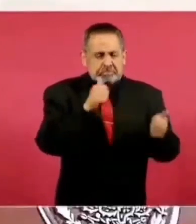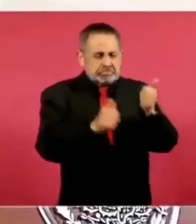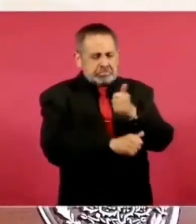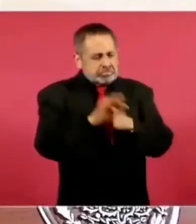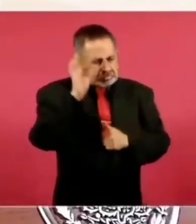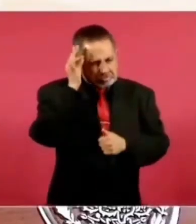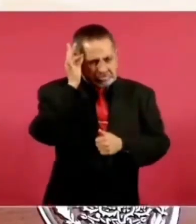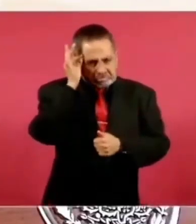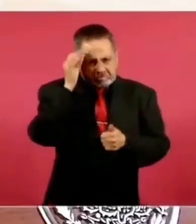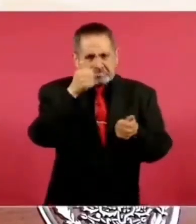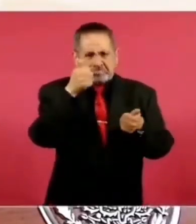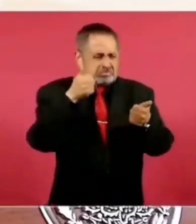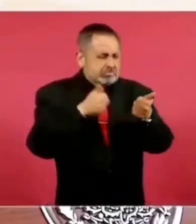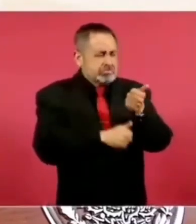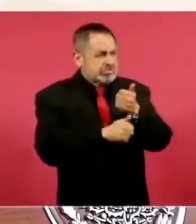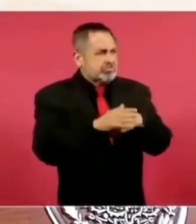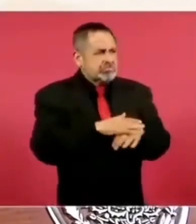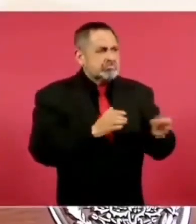como